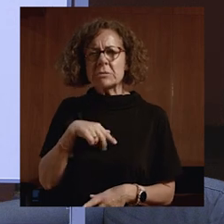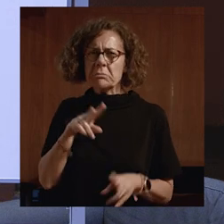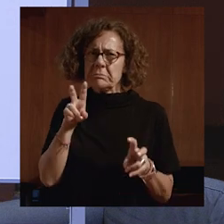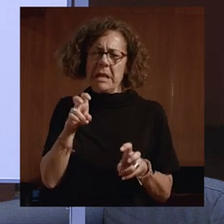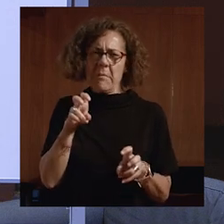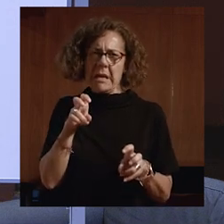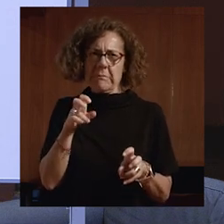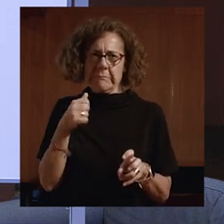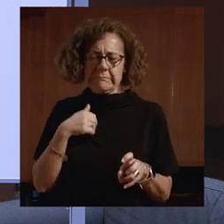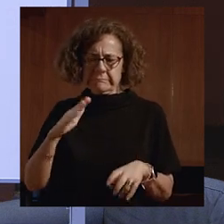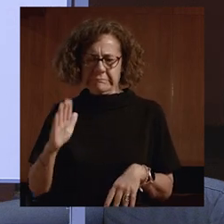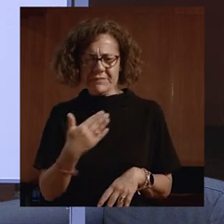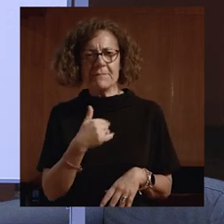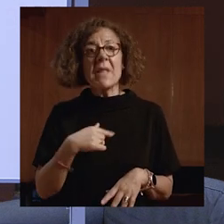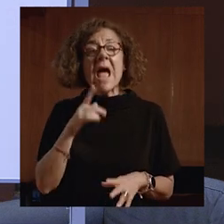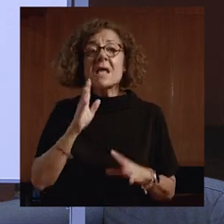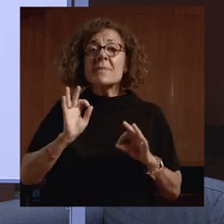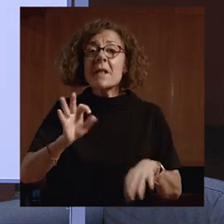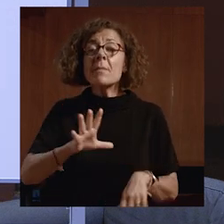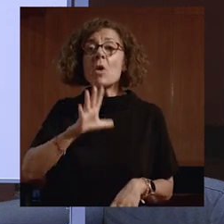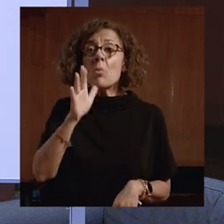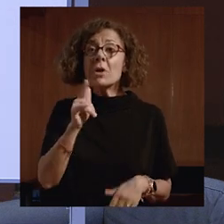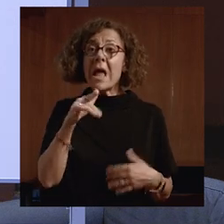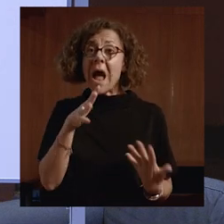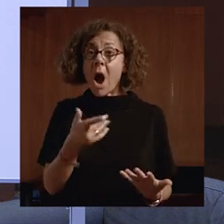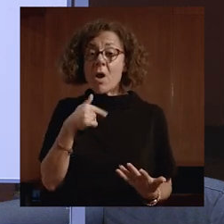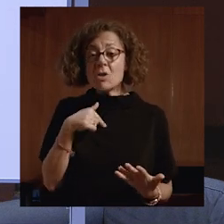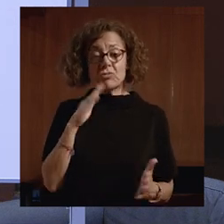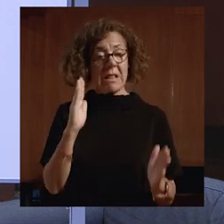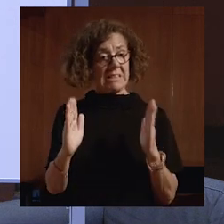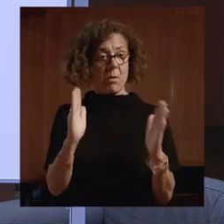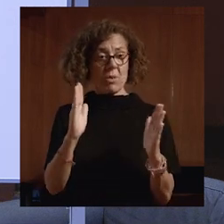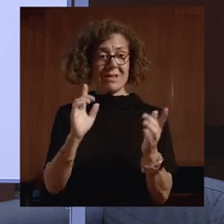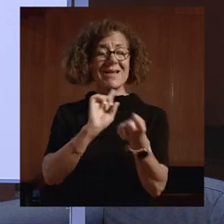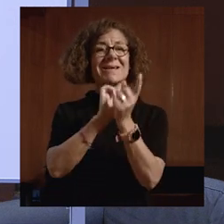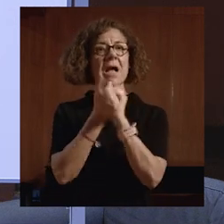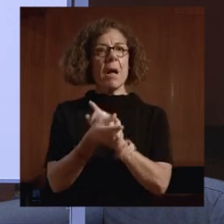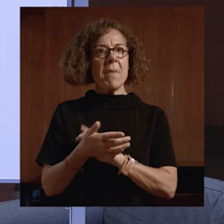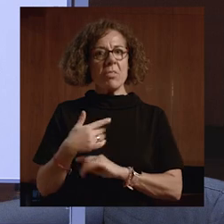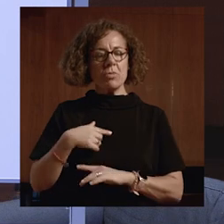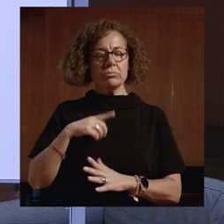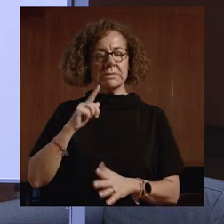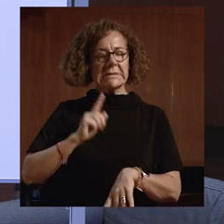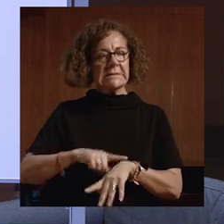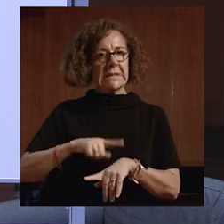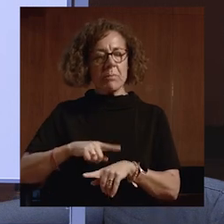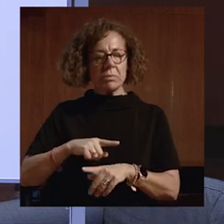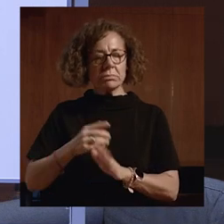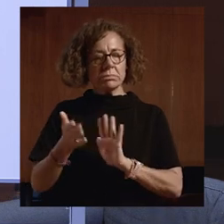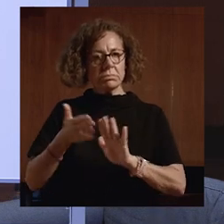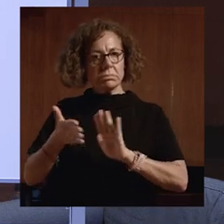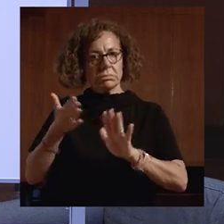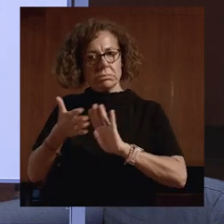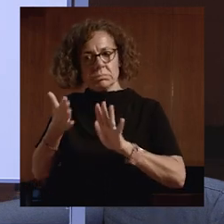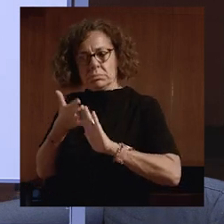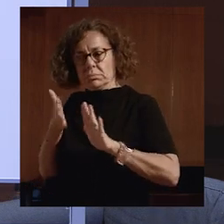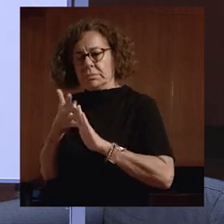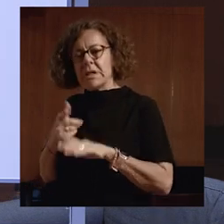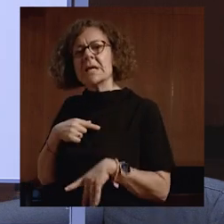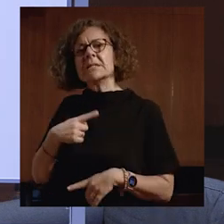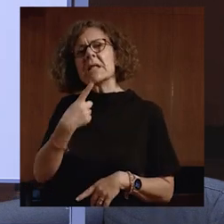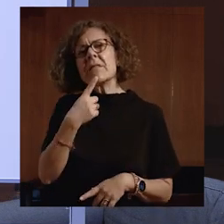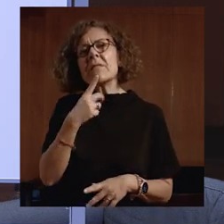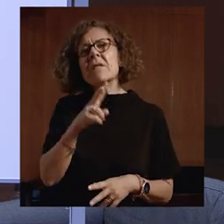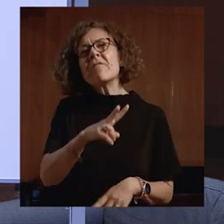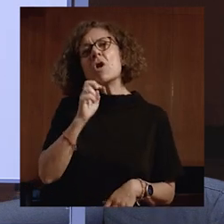Debería dejar de serlo. Sobre todo porque ahora vivimos unos tiempos que está cambiando el signo de los tiempos brutalmente. Se habla de el valor